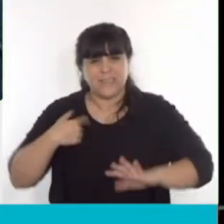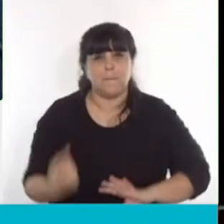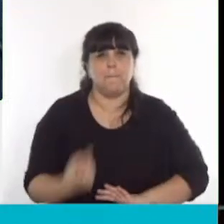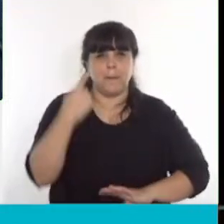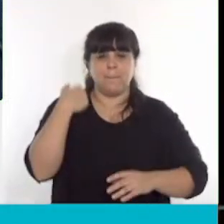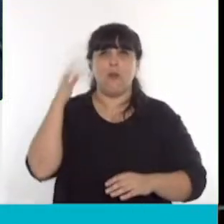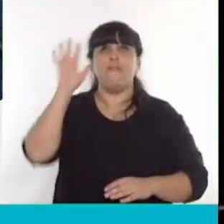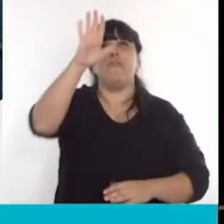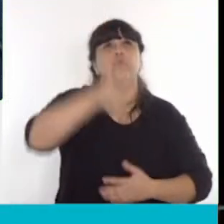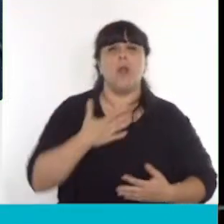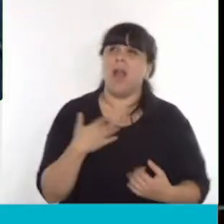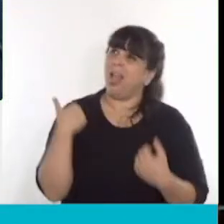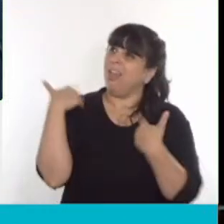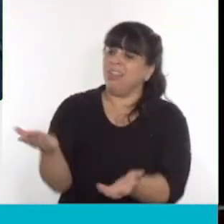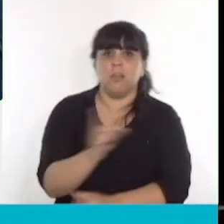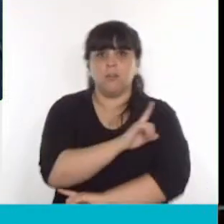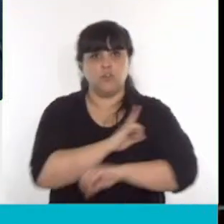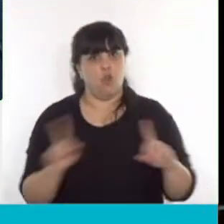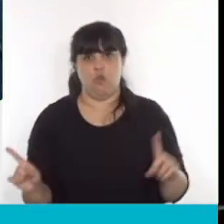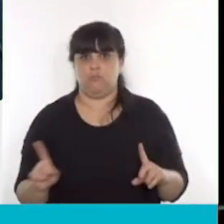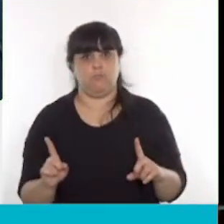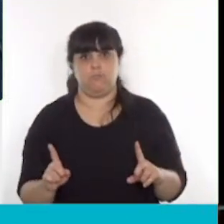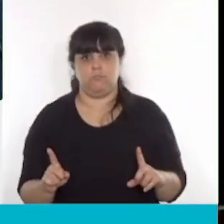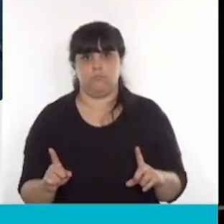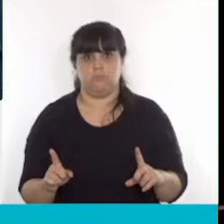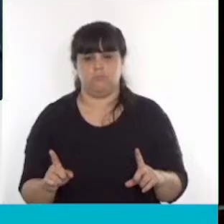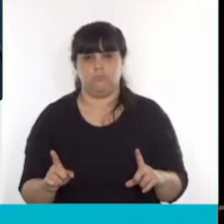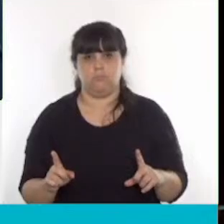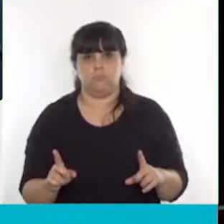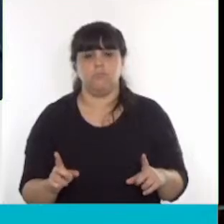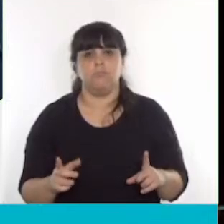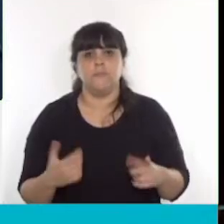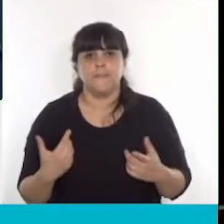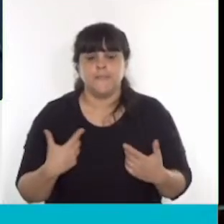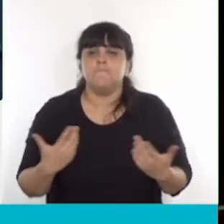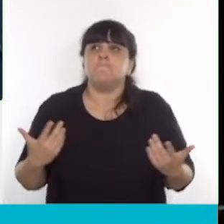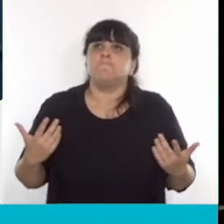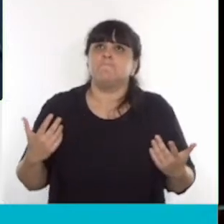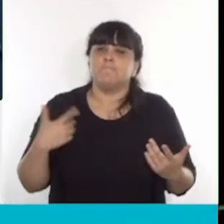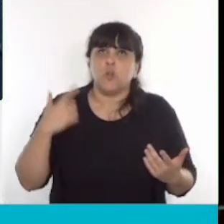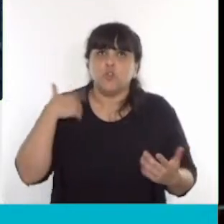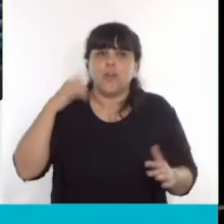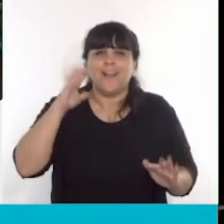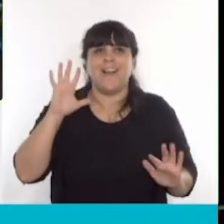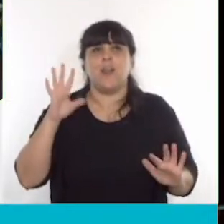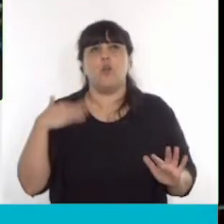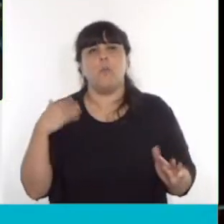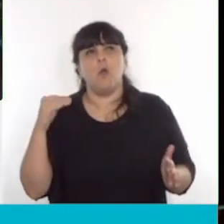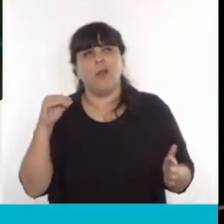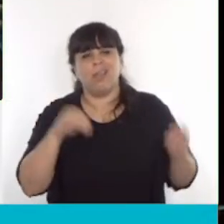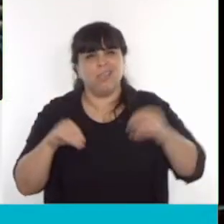este gobierno. Creo que, sin exagerar, una de las